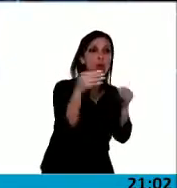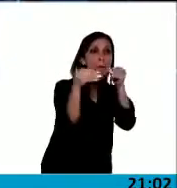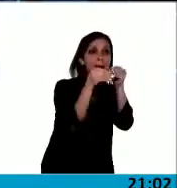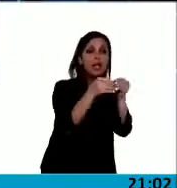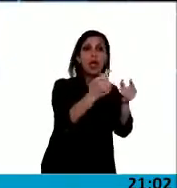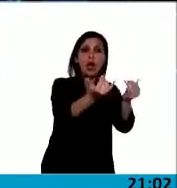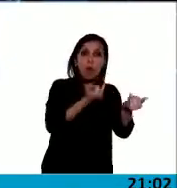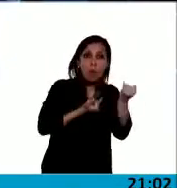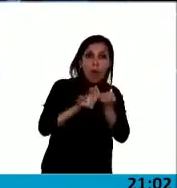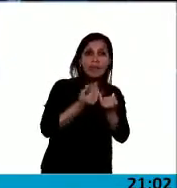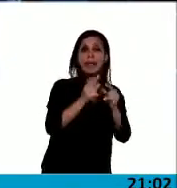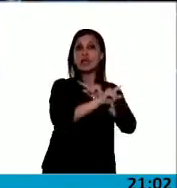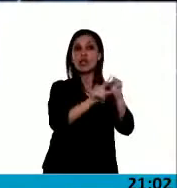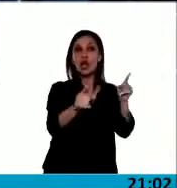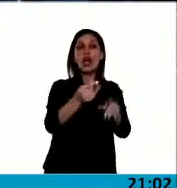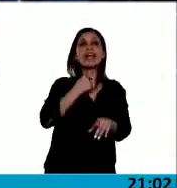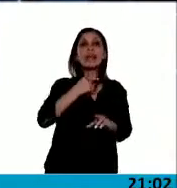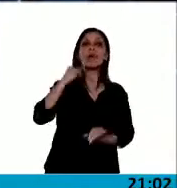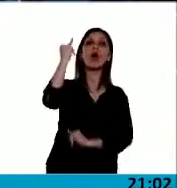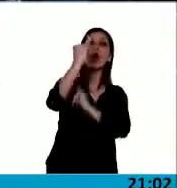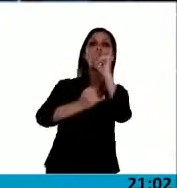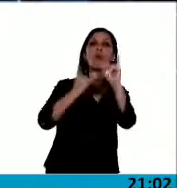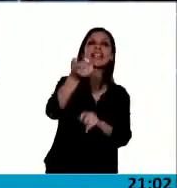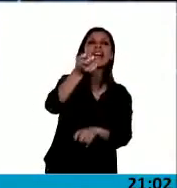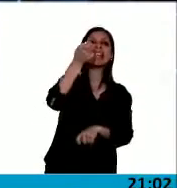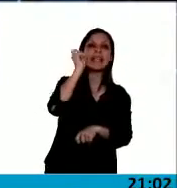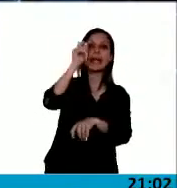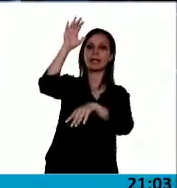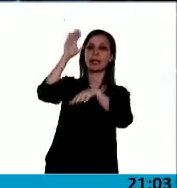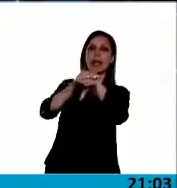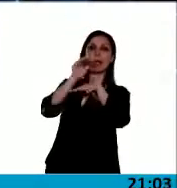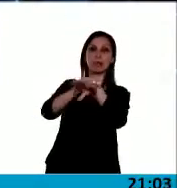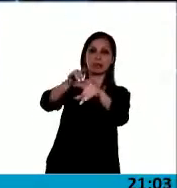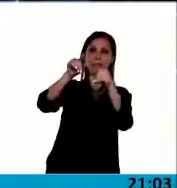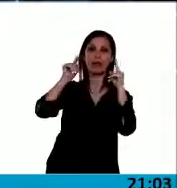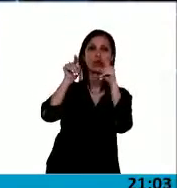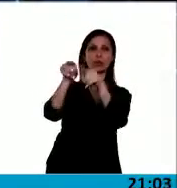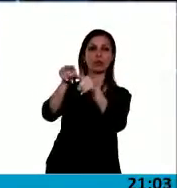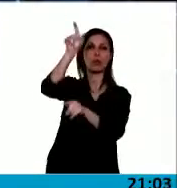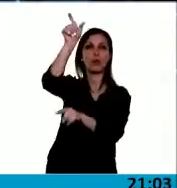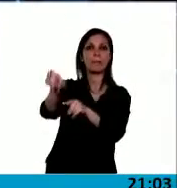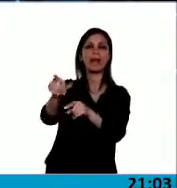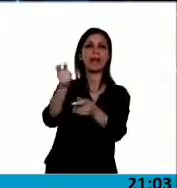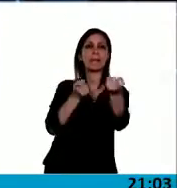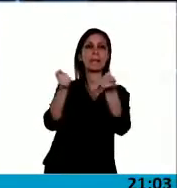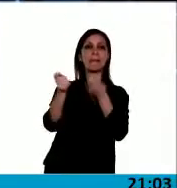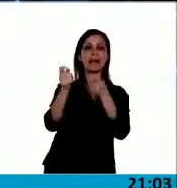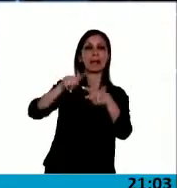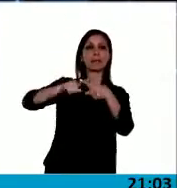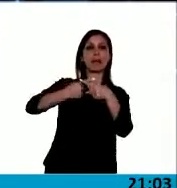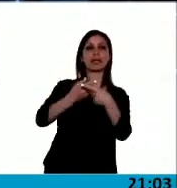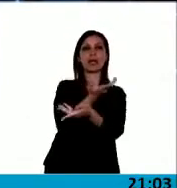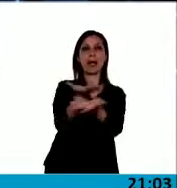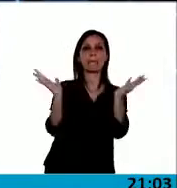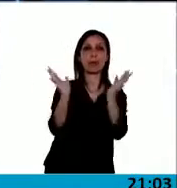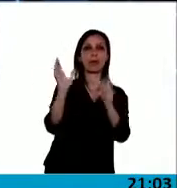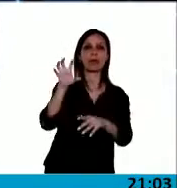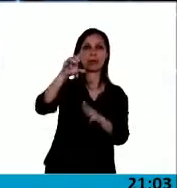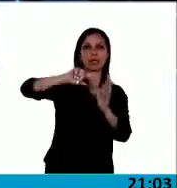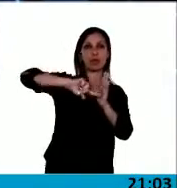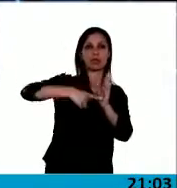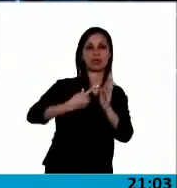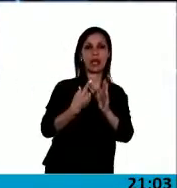cuenten cómo fue y cómo es, los que tienen responsabilidad de ejecutar las políticas públicas en la provincia de Buenos Aires. Mire,